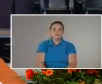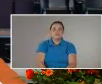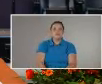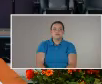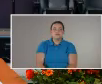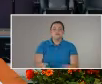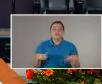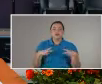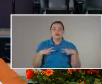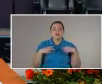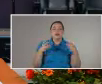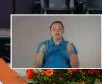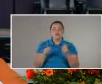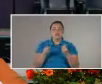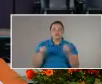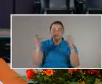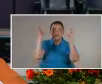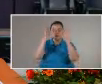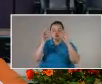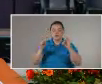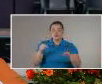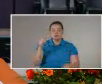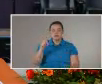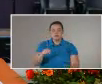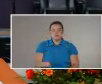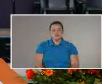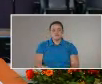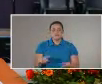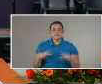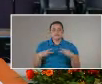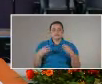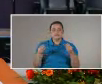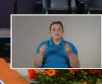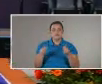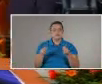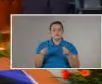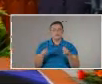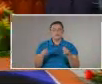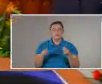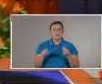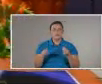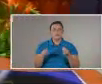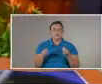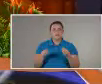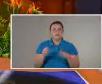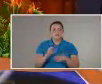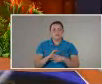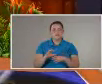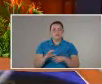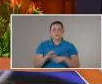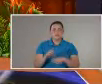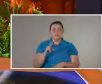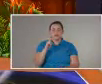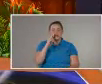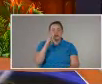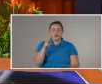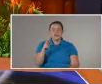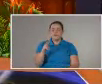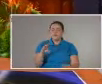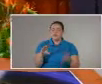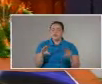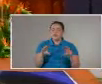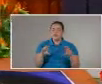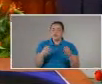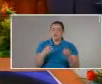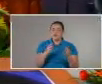Hay muchos ángulos aquí, hay muchos planos para entender. Creo que el más hermoso es ver cómo Jesús se conmueve al